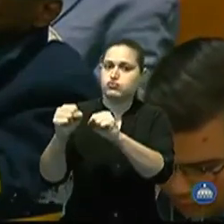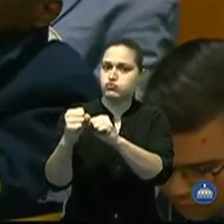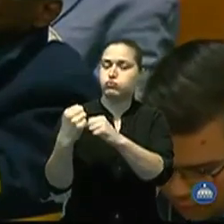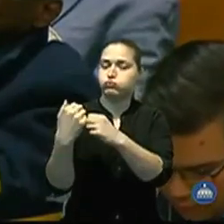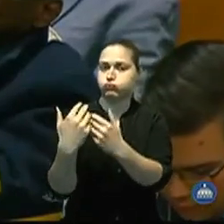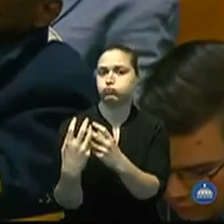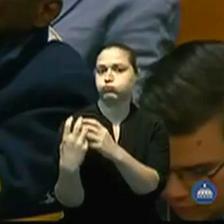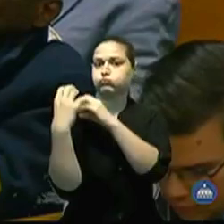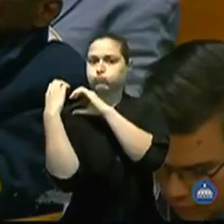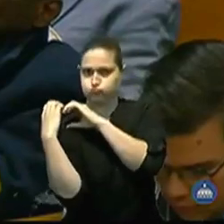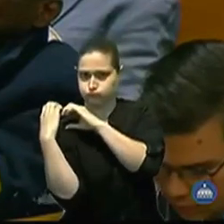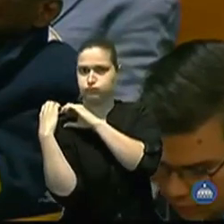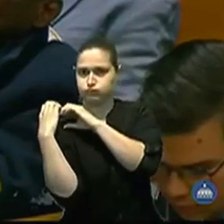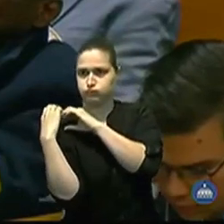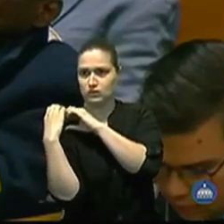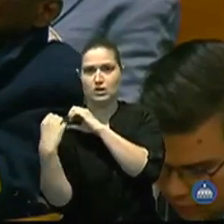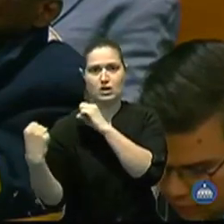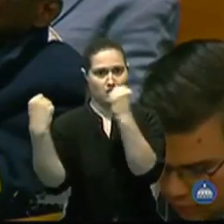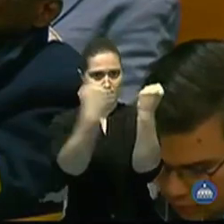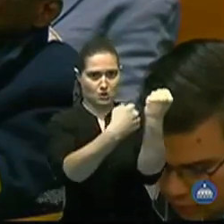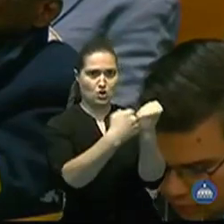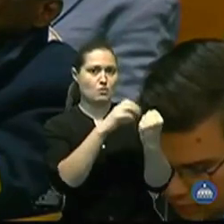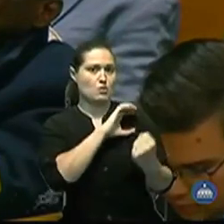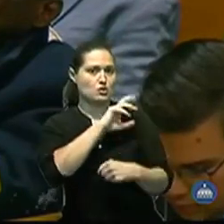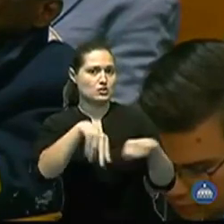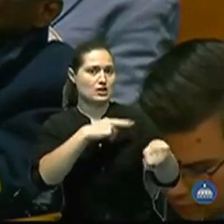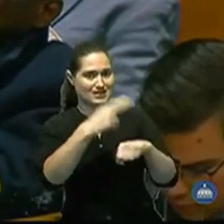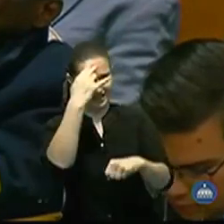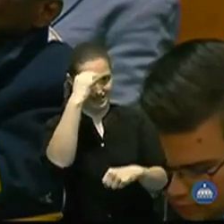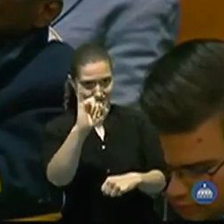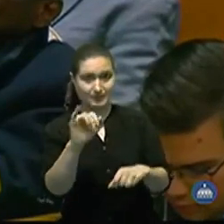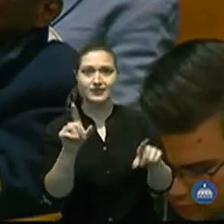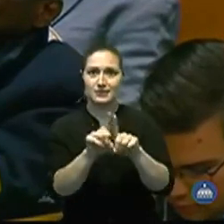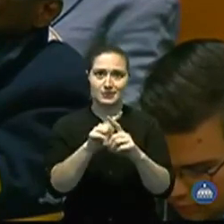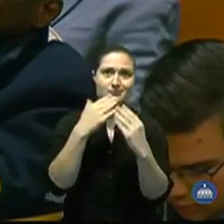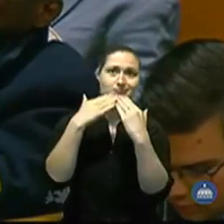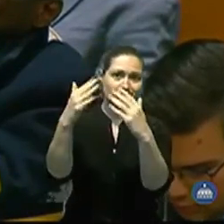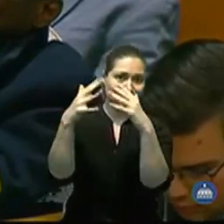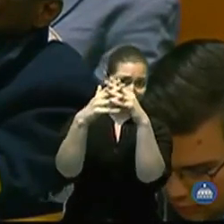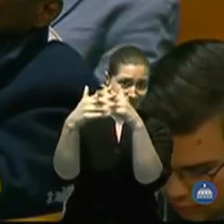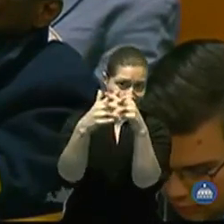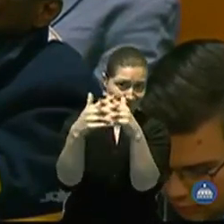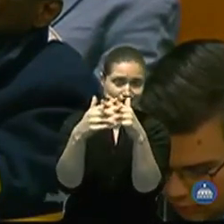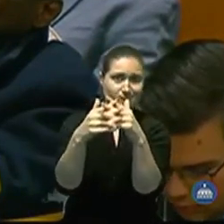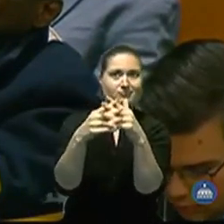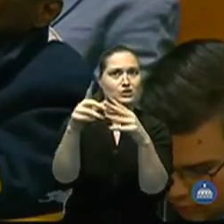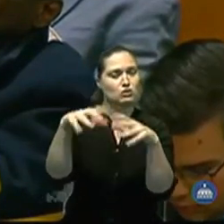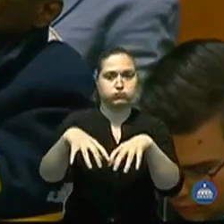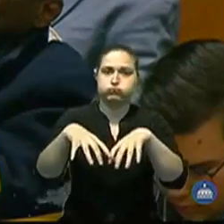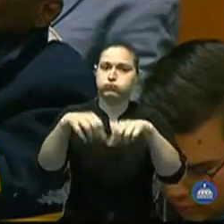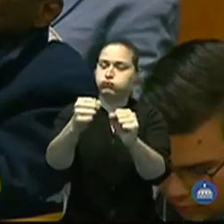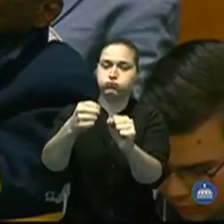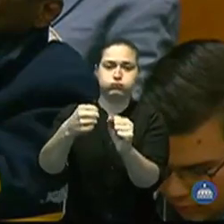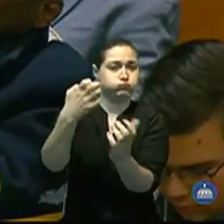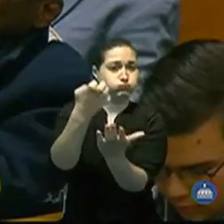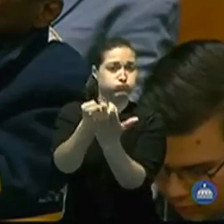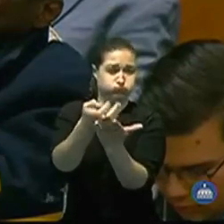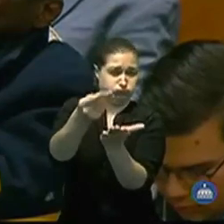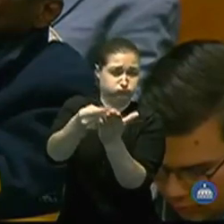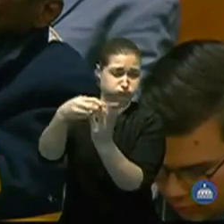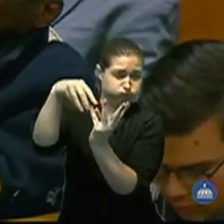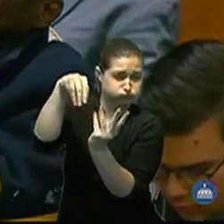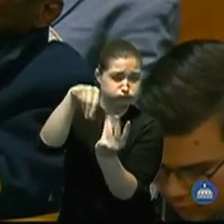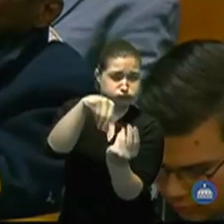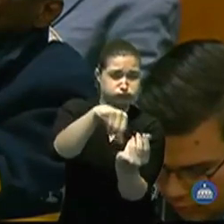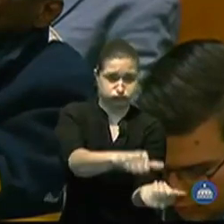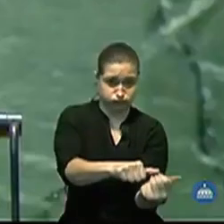efectivos que apoyan a la Policía Nacional Haitiana y a Estados Unidos, país que ha asumido la mayor carga financiera y logística. También